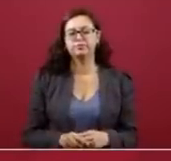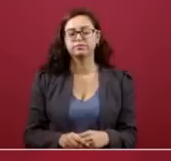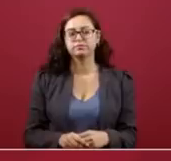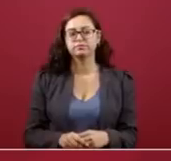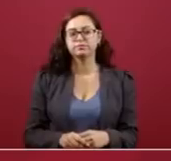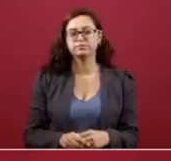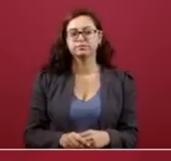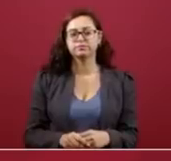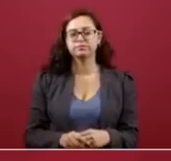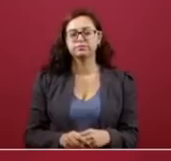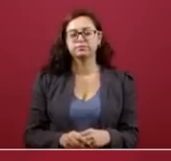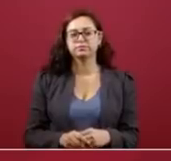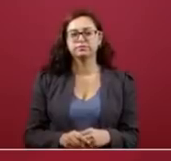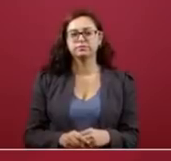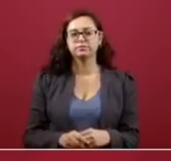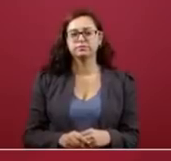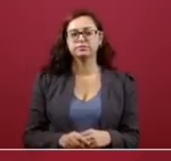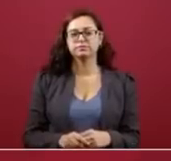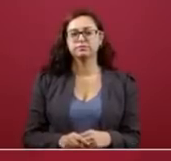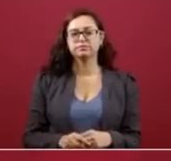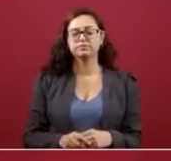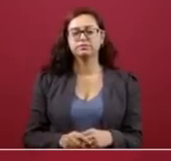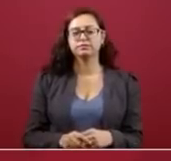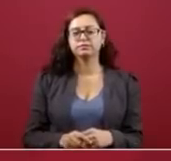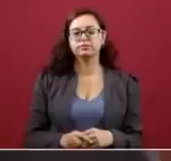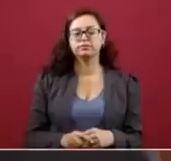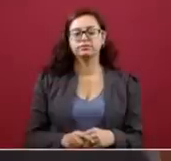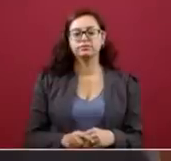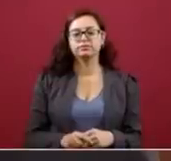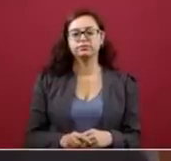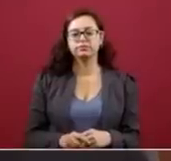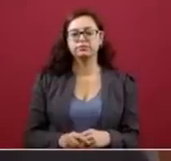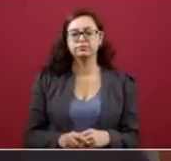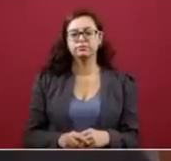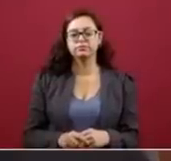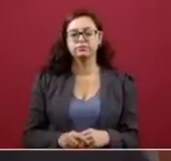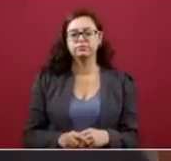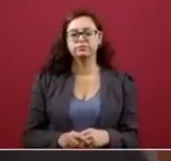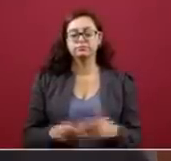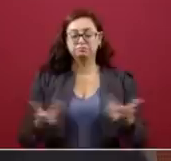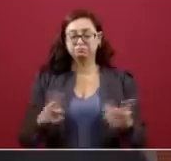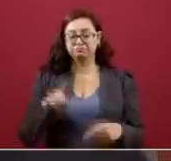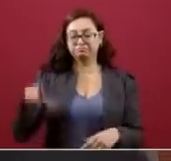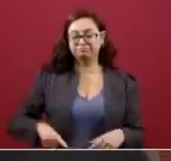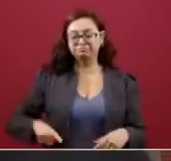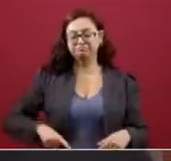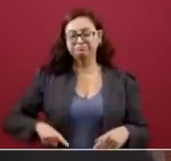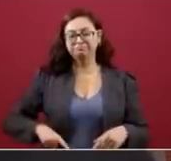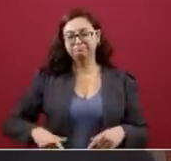va a caracterizar al nuevo gobierno.